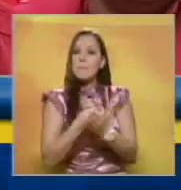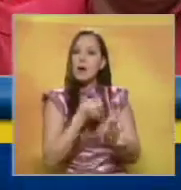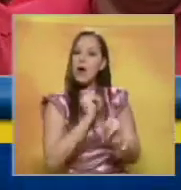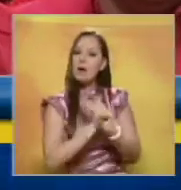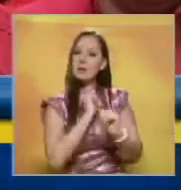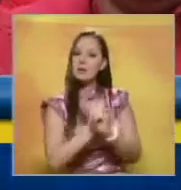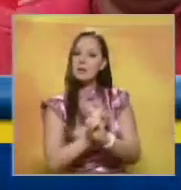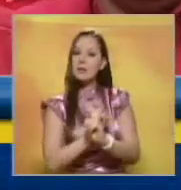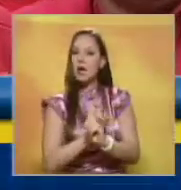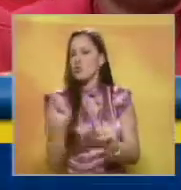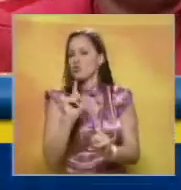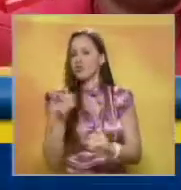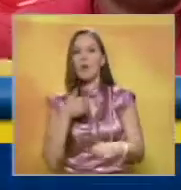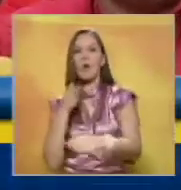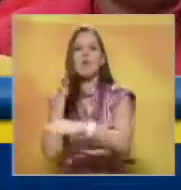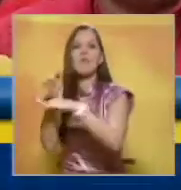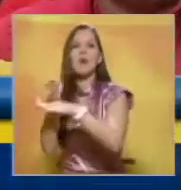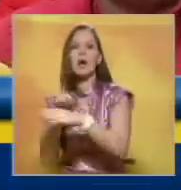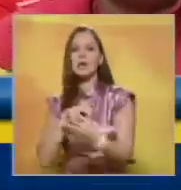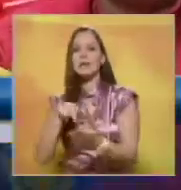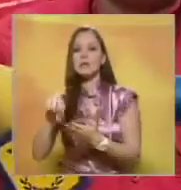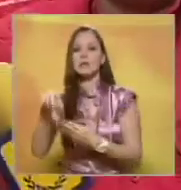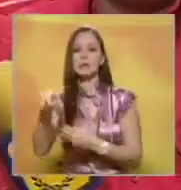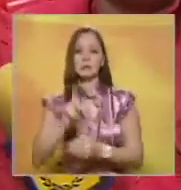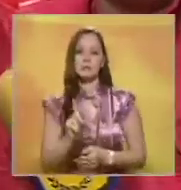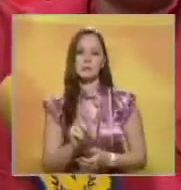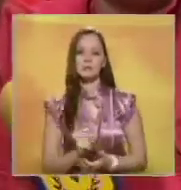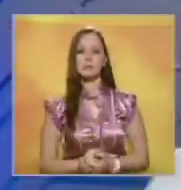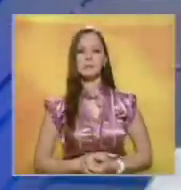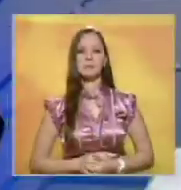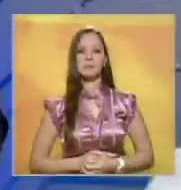Internet sin necesidad de moverse de sus hogares.